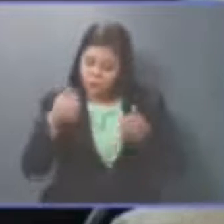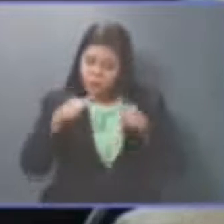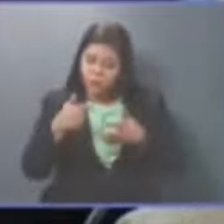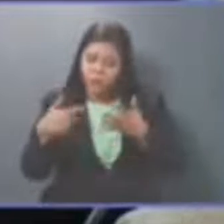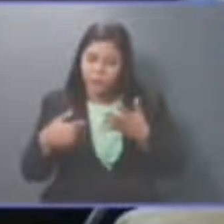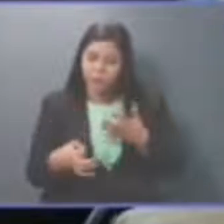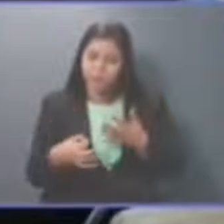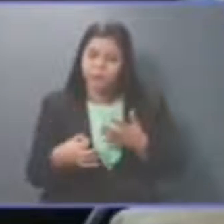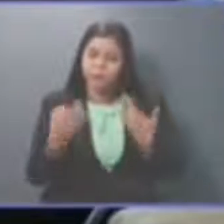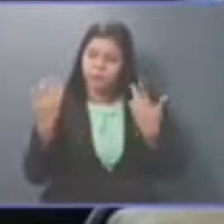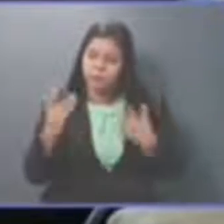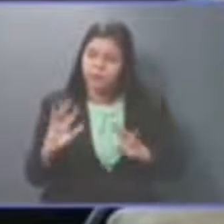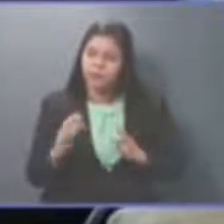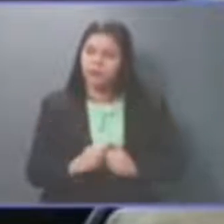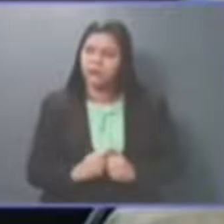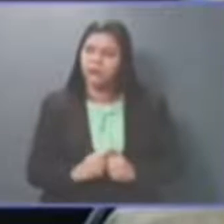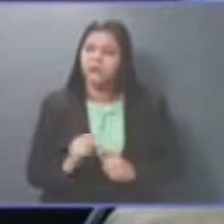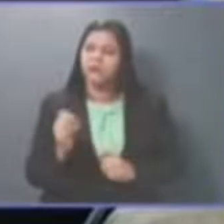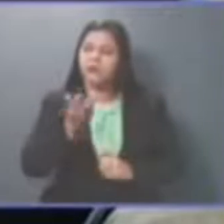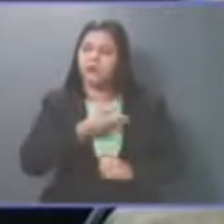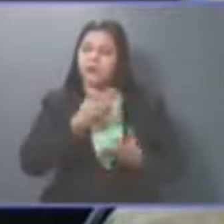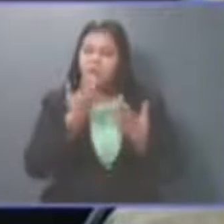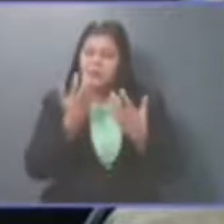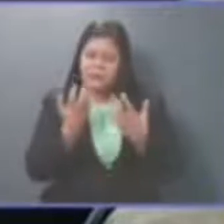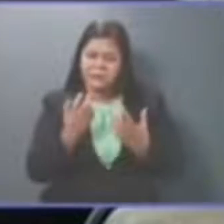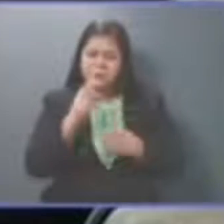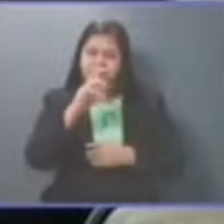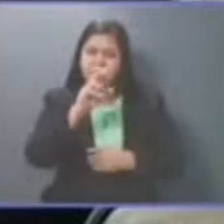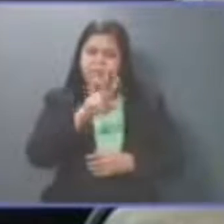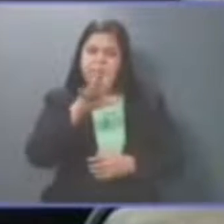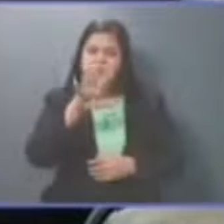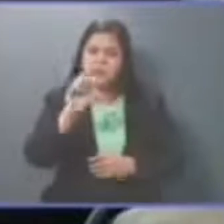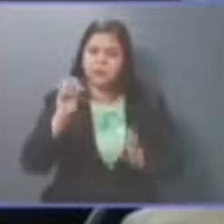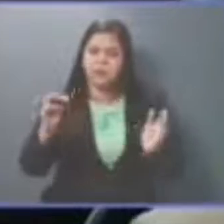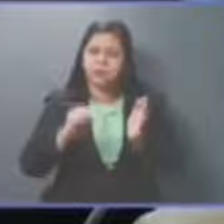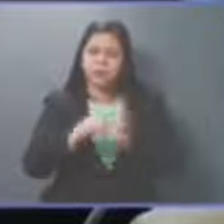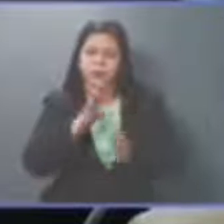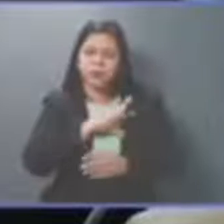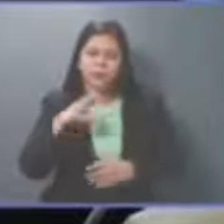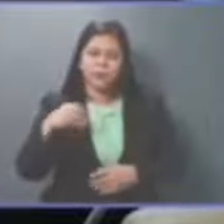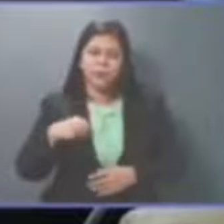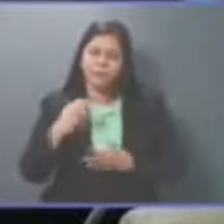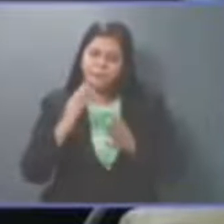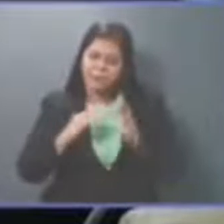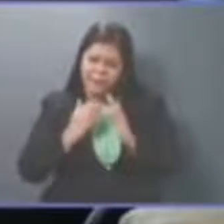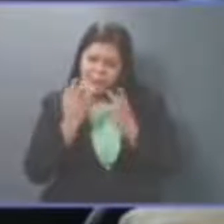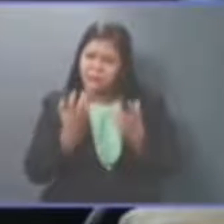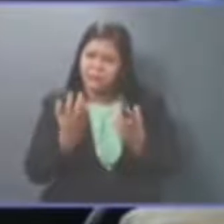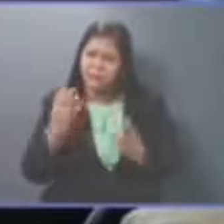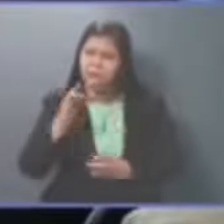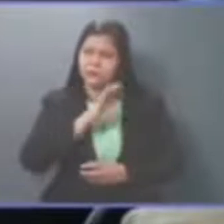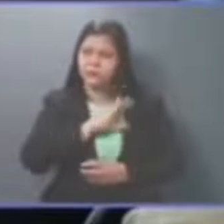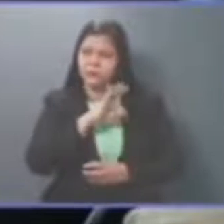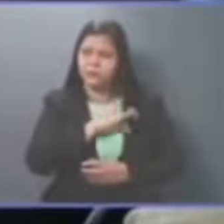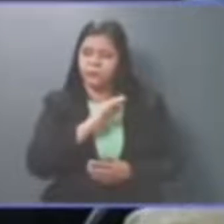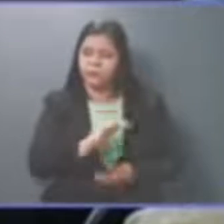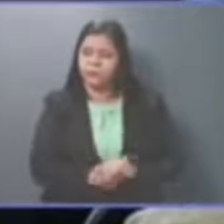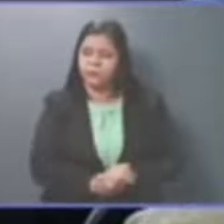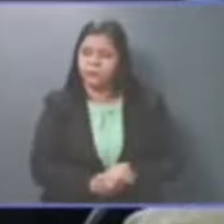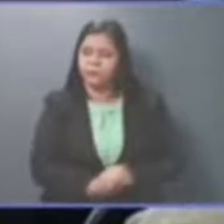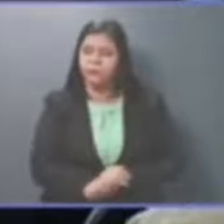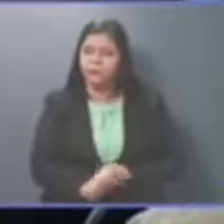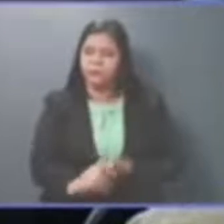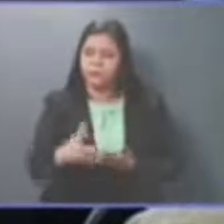ley, vamos a beneficiar a más de 350.000 familias. Más de 1 millón